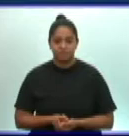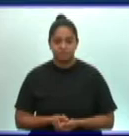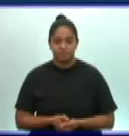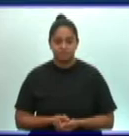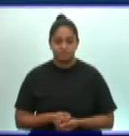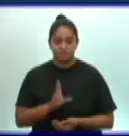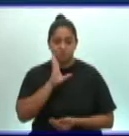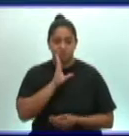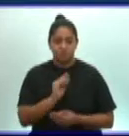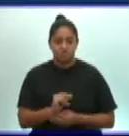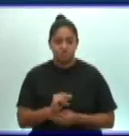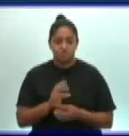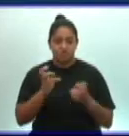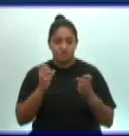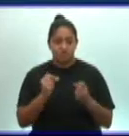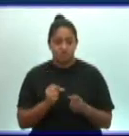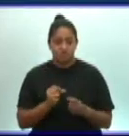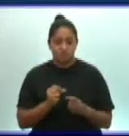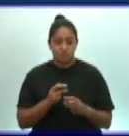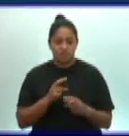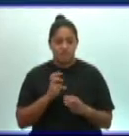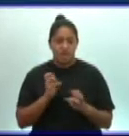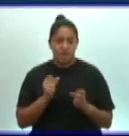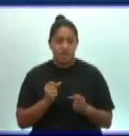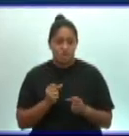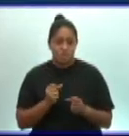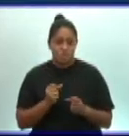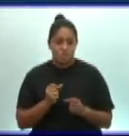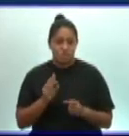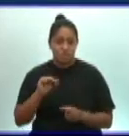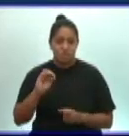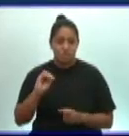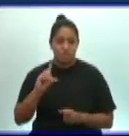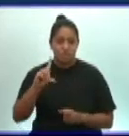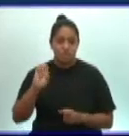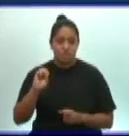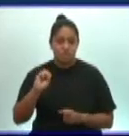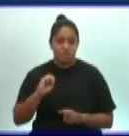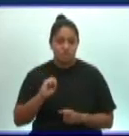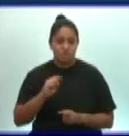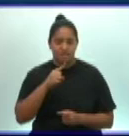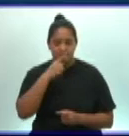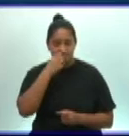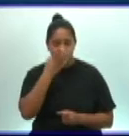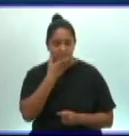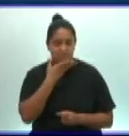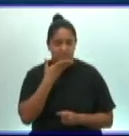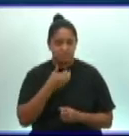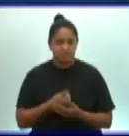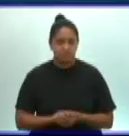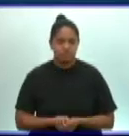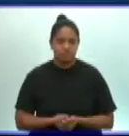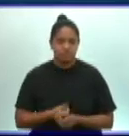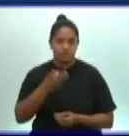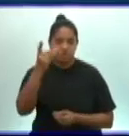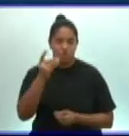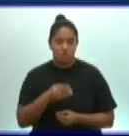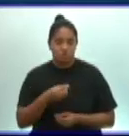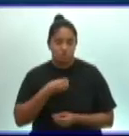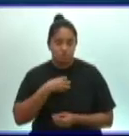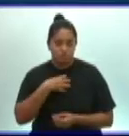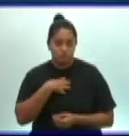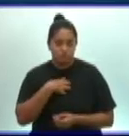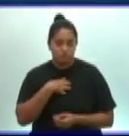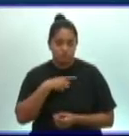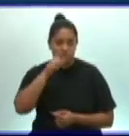pedían calcular el número de moles del gas. Para ello, por supuesto, a partir de los datos que yo tengo de la gráfica y de los datos que me daban en el